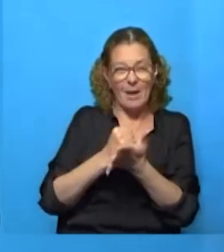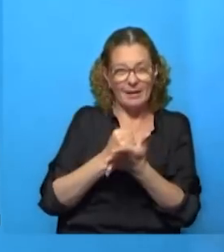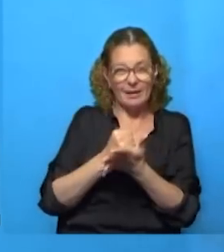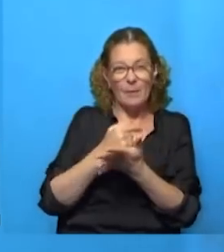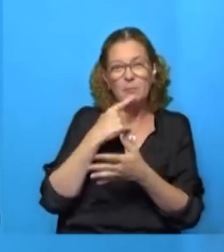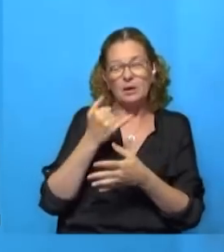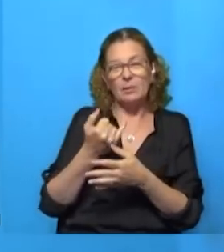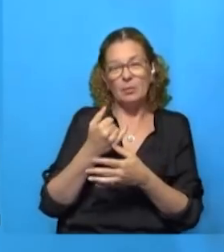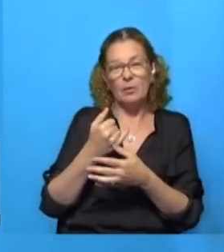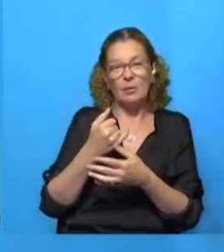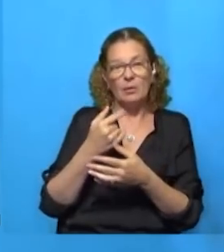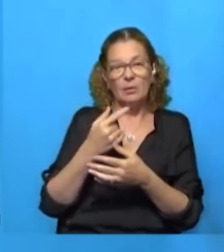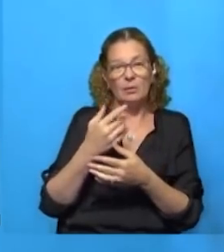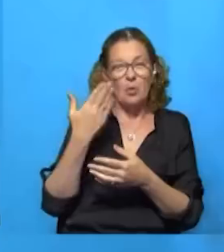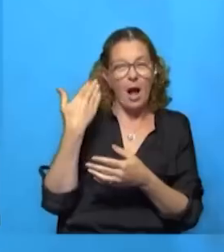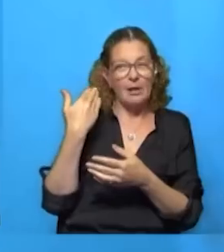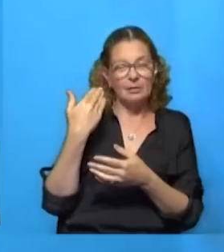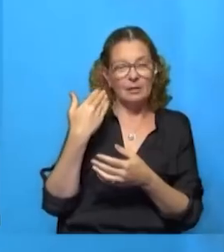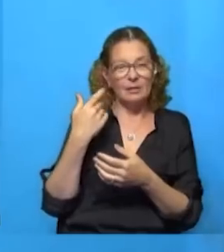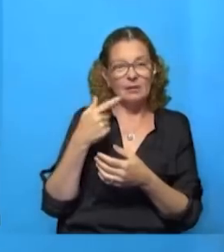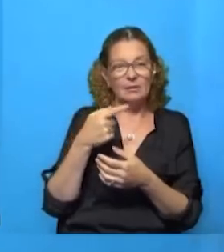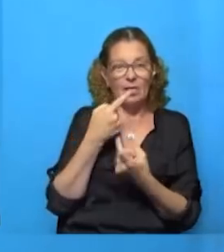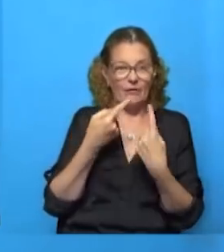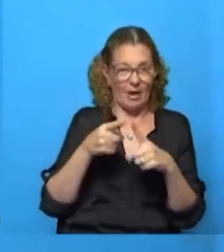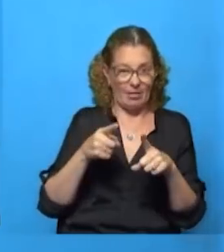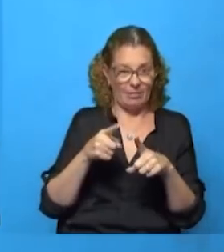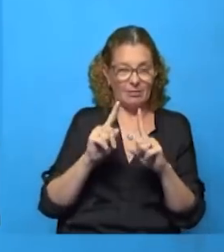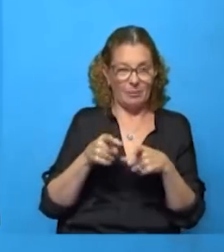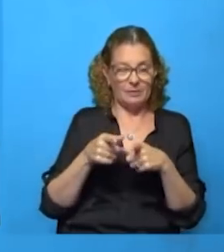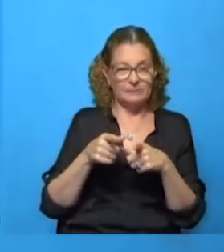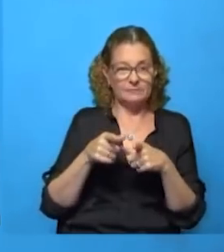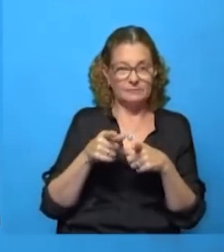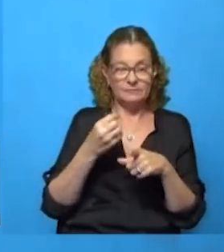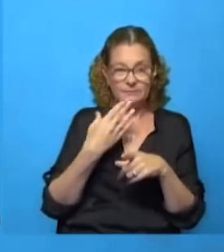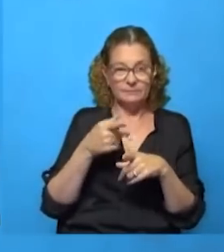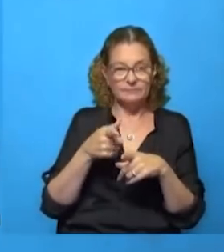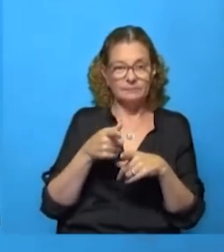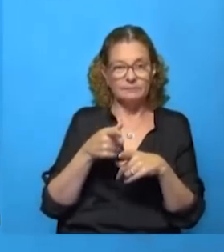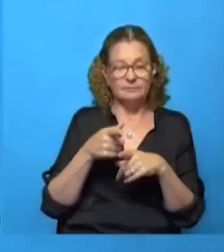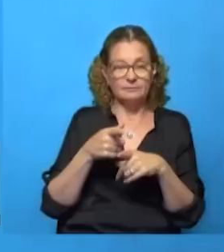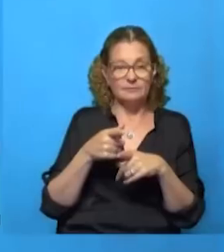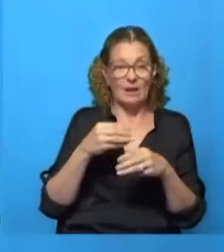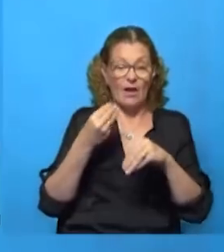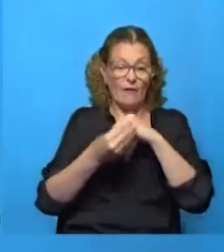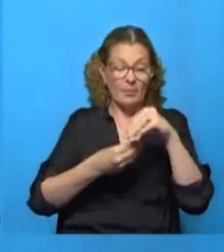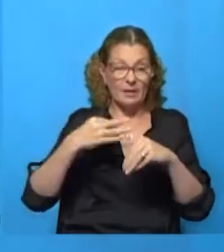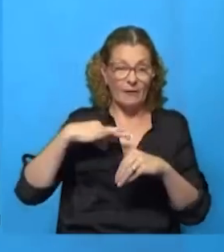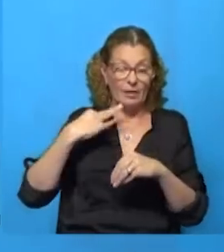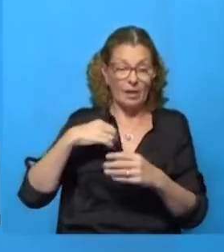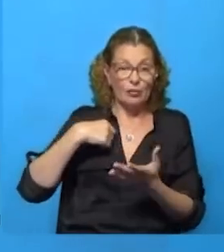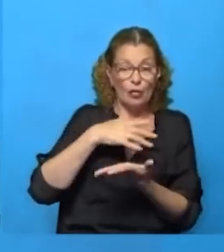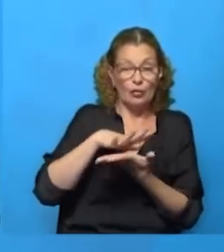consumo es más frecuente que lo que era antes no bueno la vida familiar social